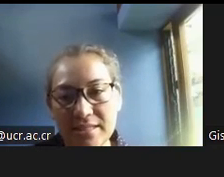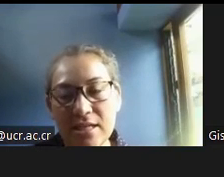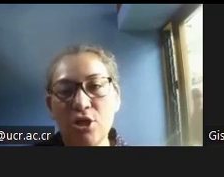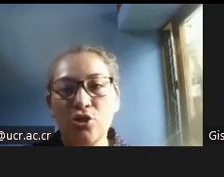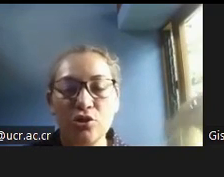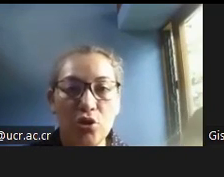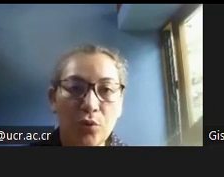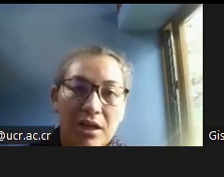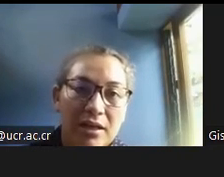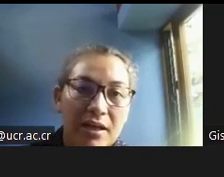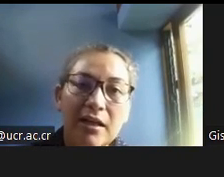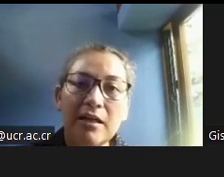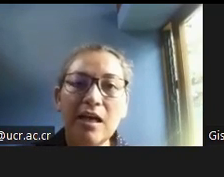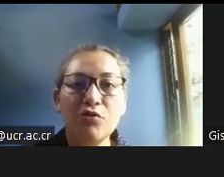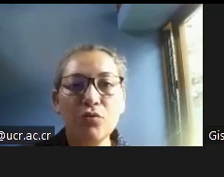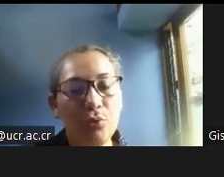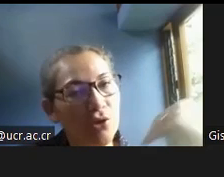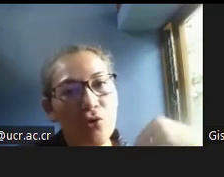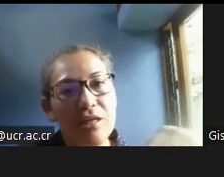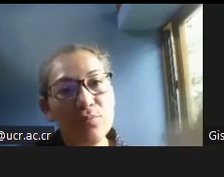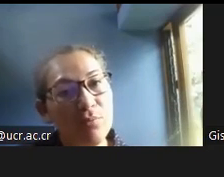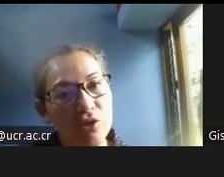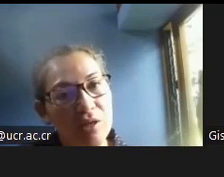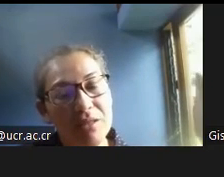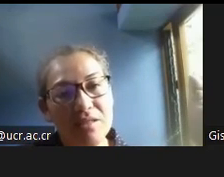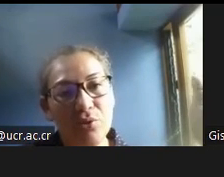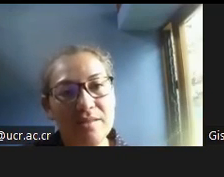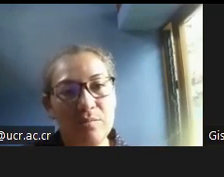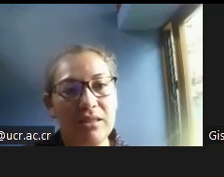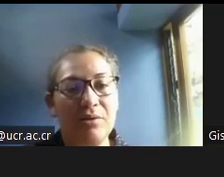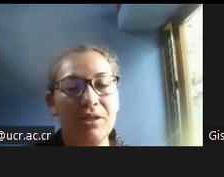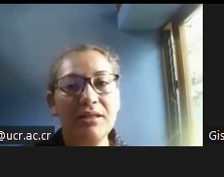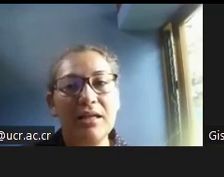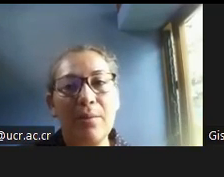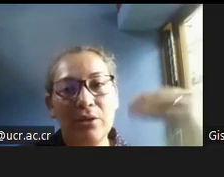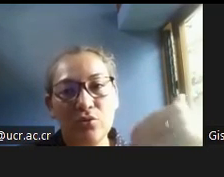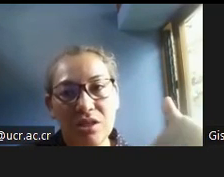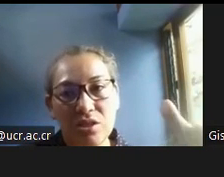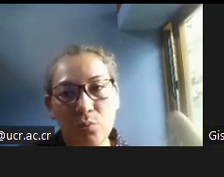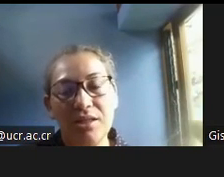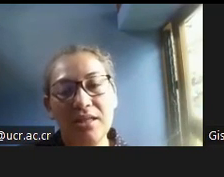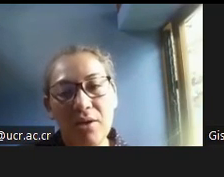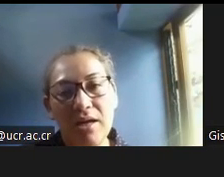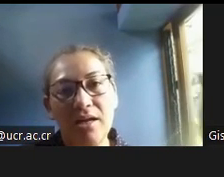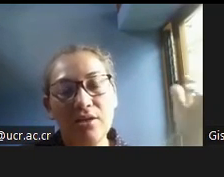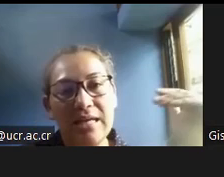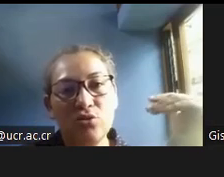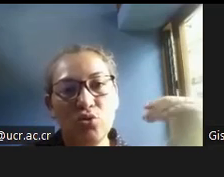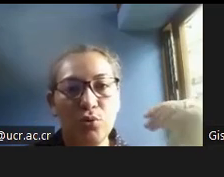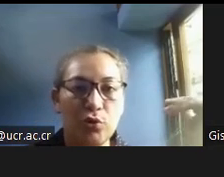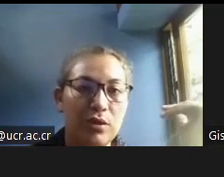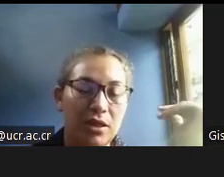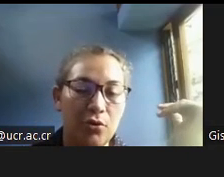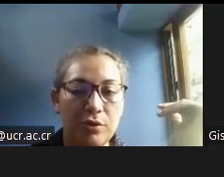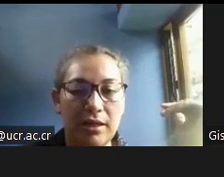los detalles. Yo se los voy a agregar en el Classroom porque hoy las vimos solamente así por encimita, ¿verdad? Para que ustedes puedan trabajar en